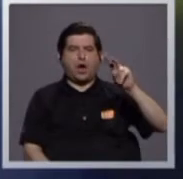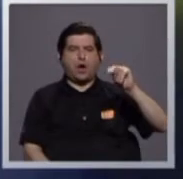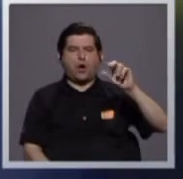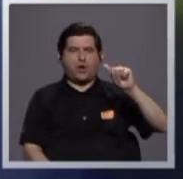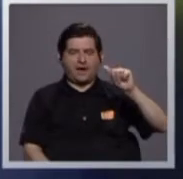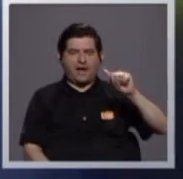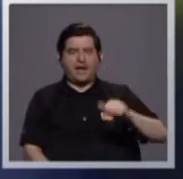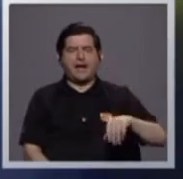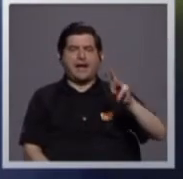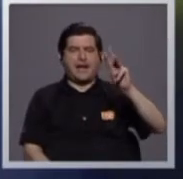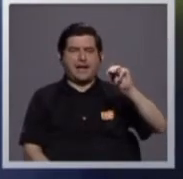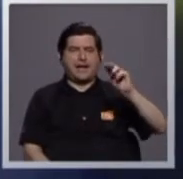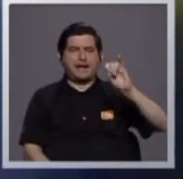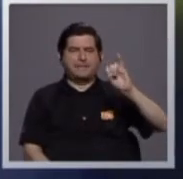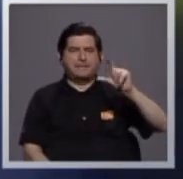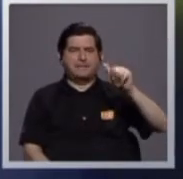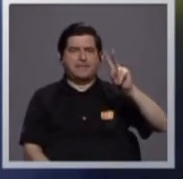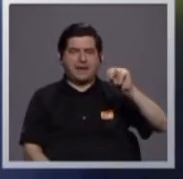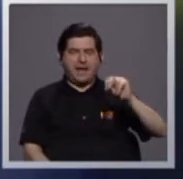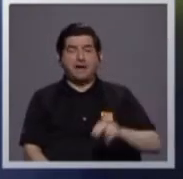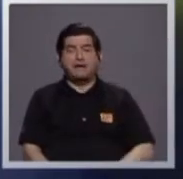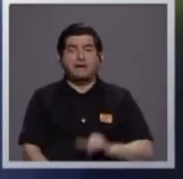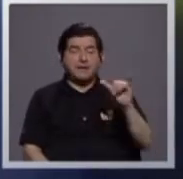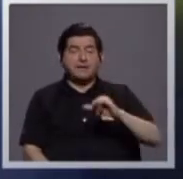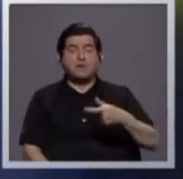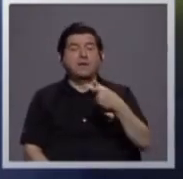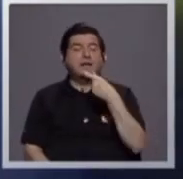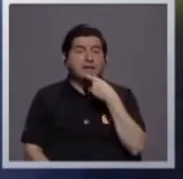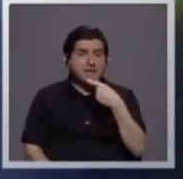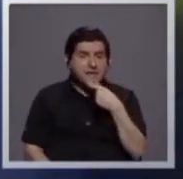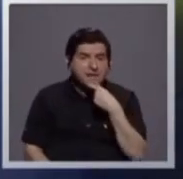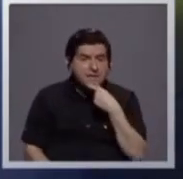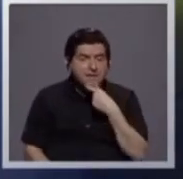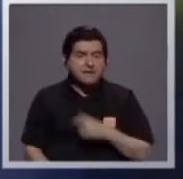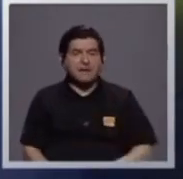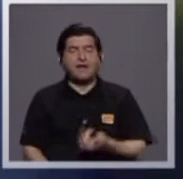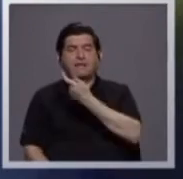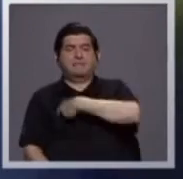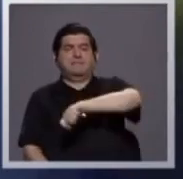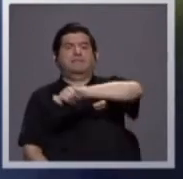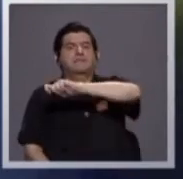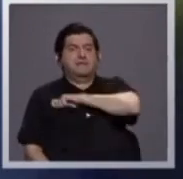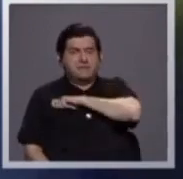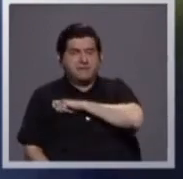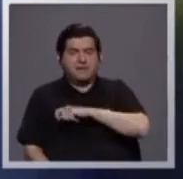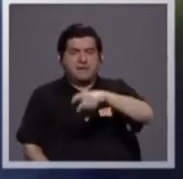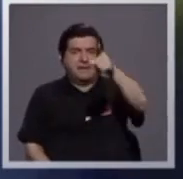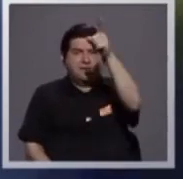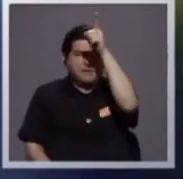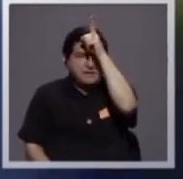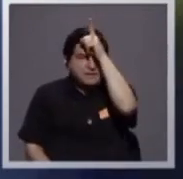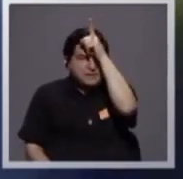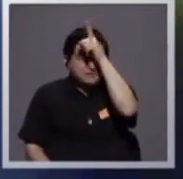importantes de Italia, no se diga en Inglaterra, en España, en Alemania.